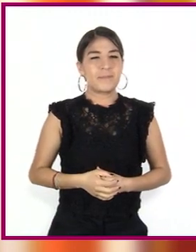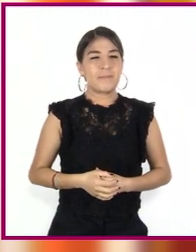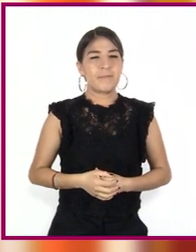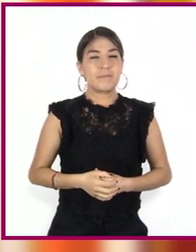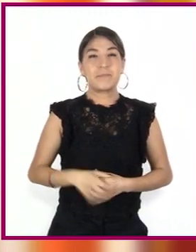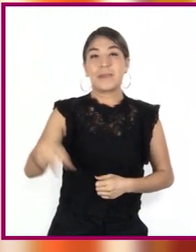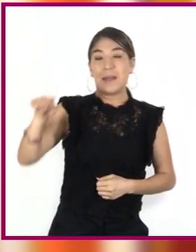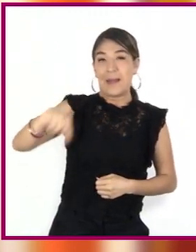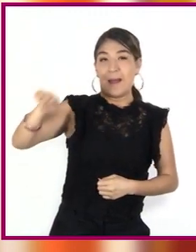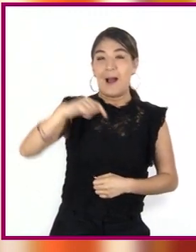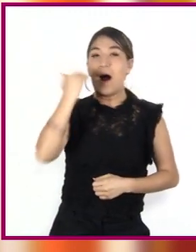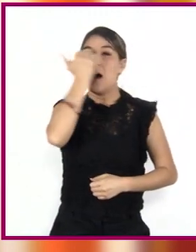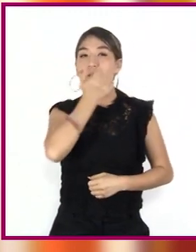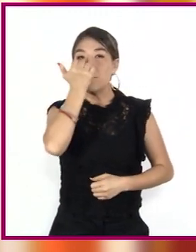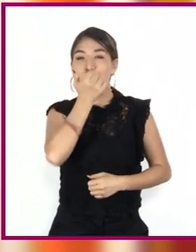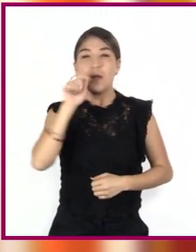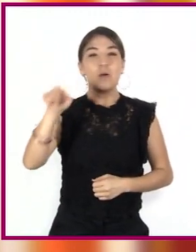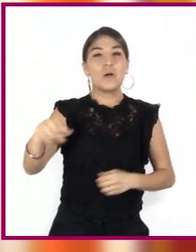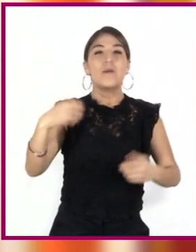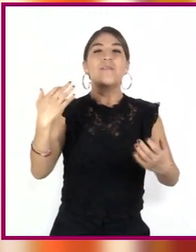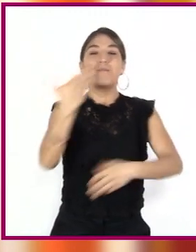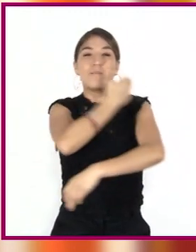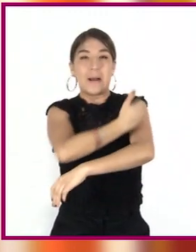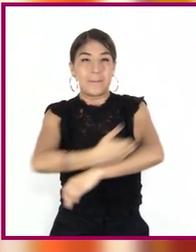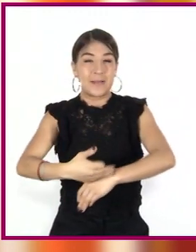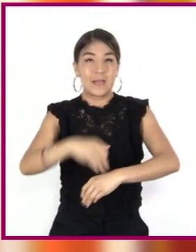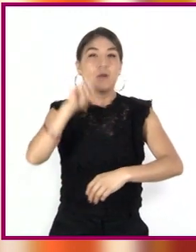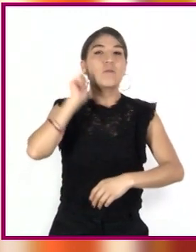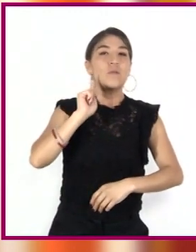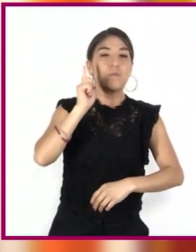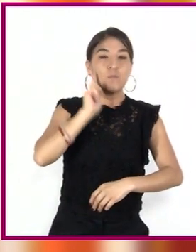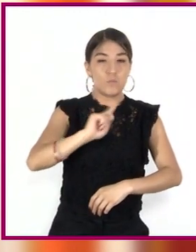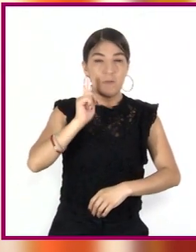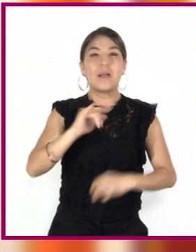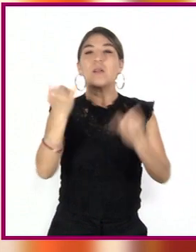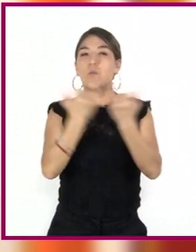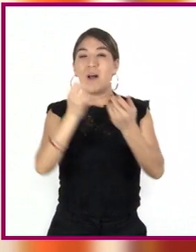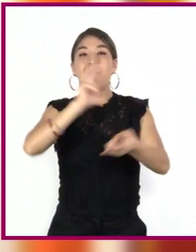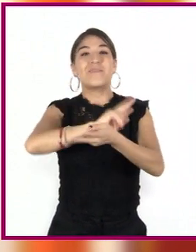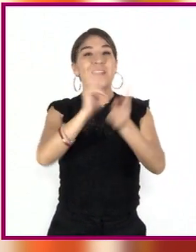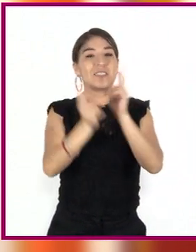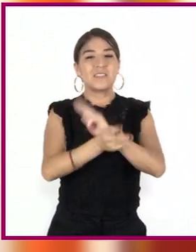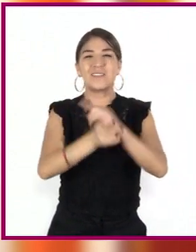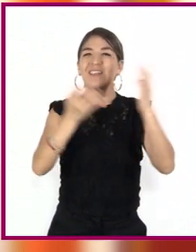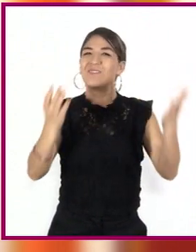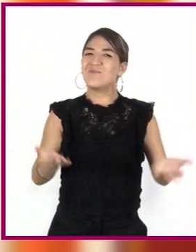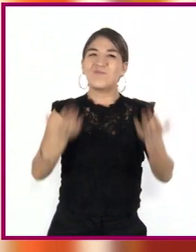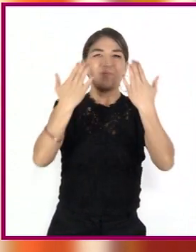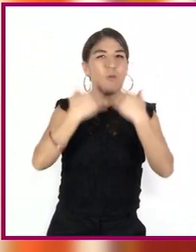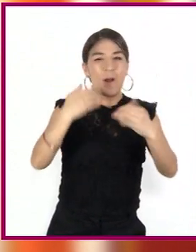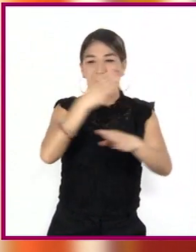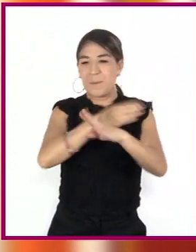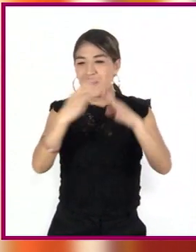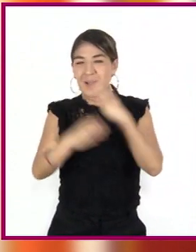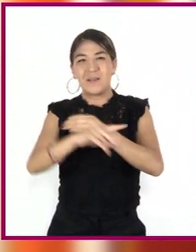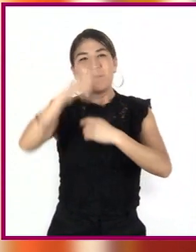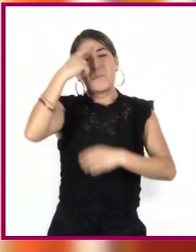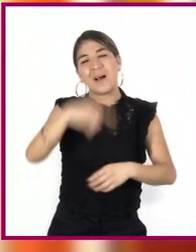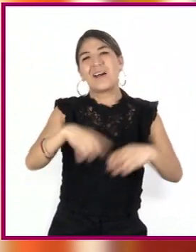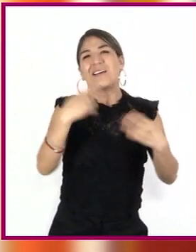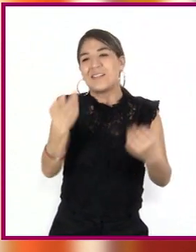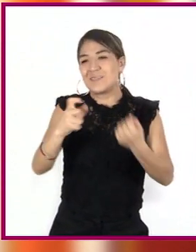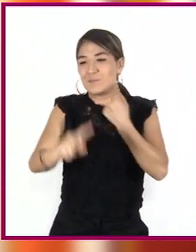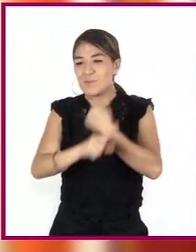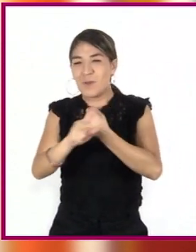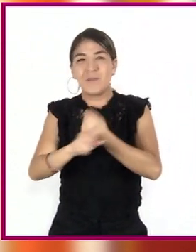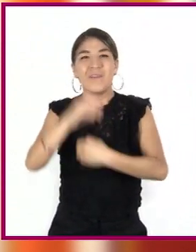nuestras alumnas, su familia y sus vecinos y vecinas no cuentan con los medios técnicos para evitar la escasez del agua,